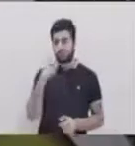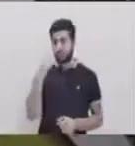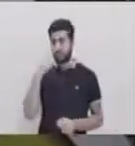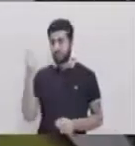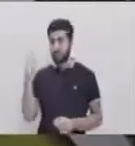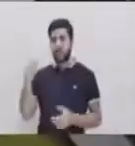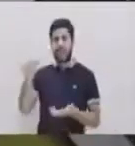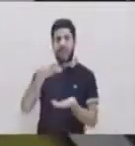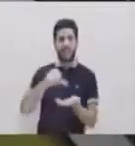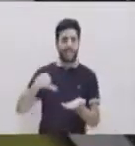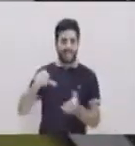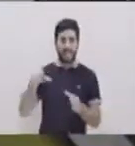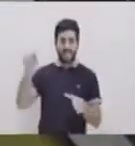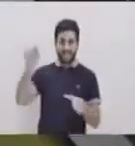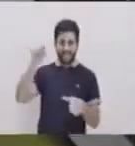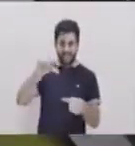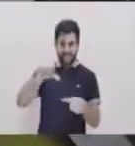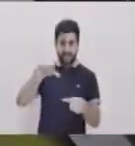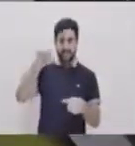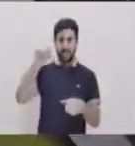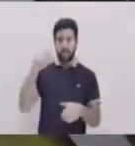a colocar el aceite.